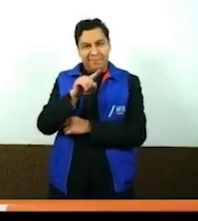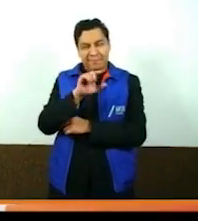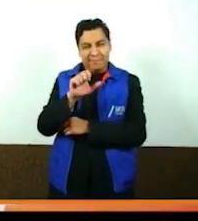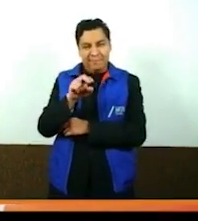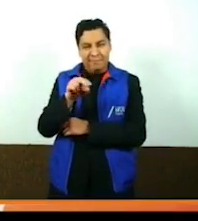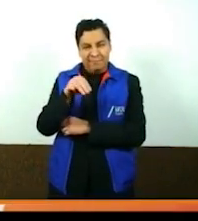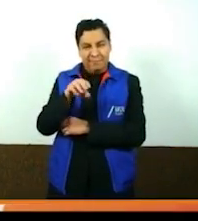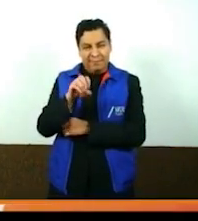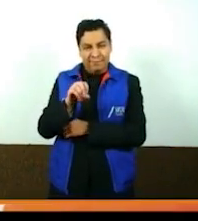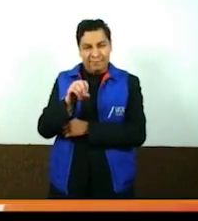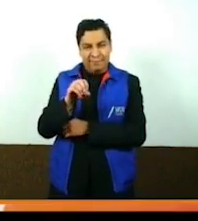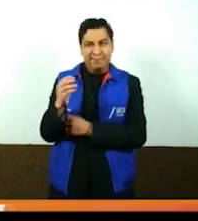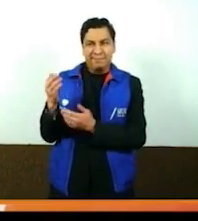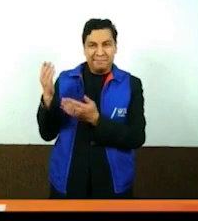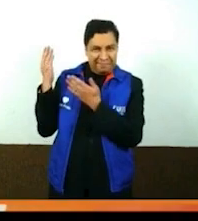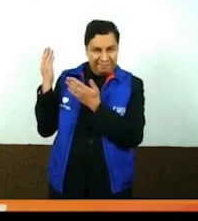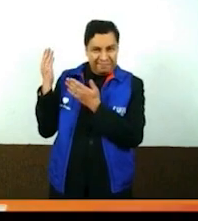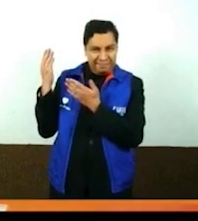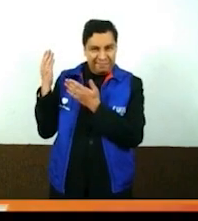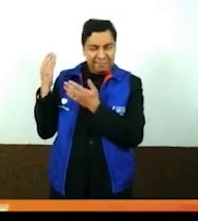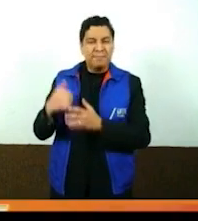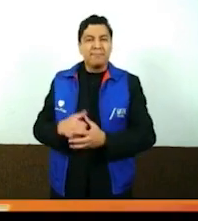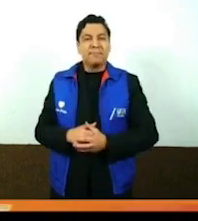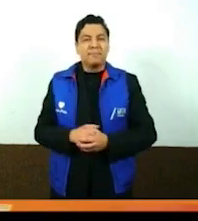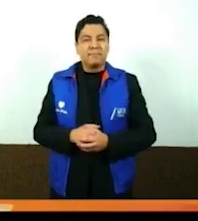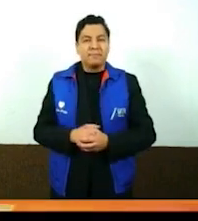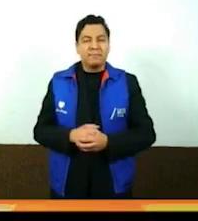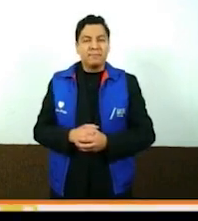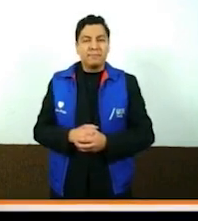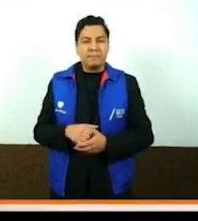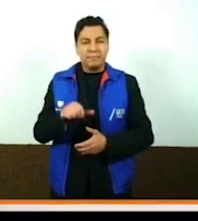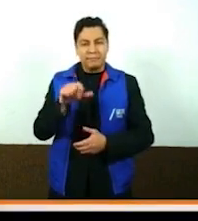Guillermo Juárez Salinas.